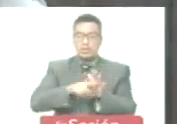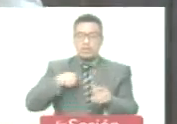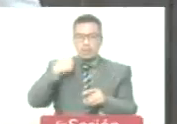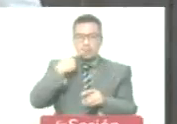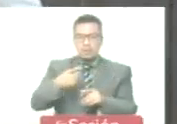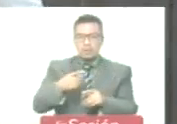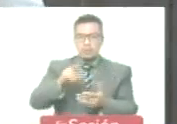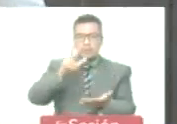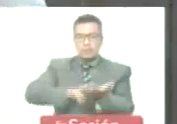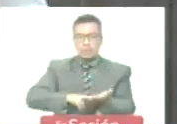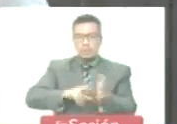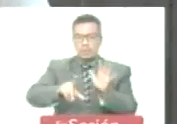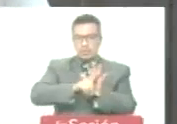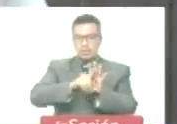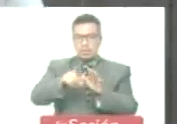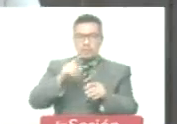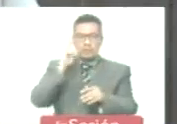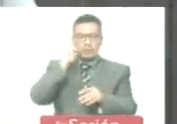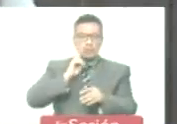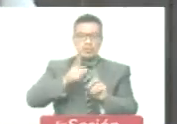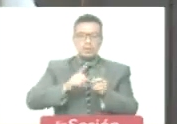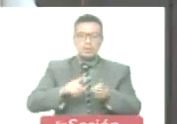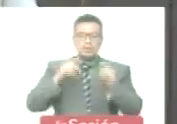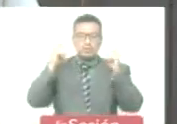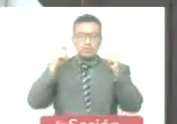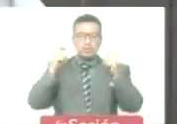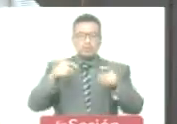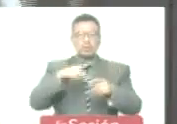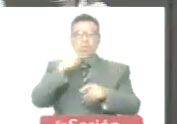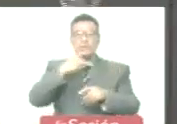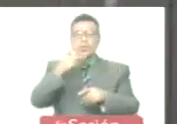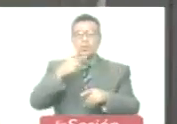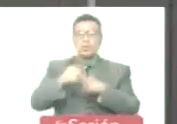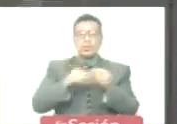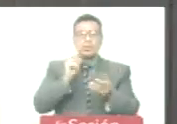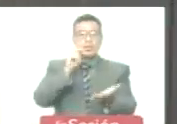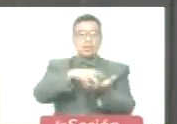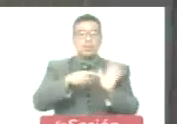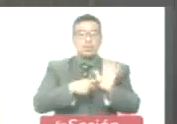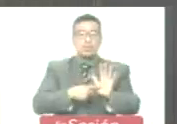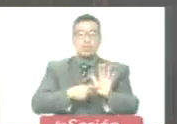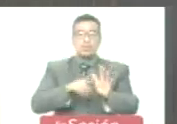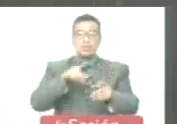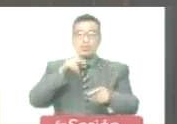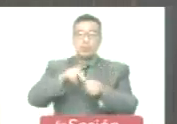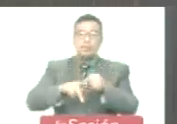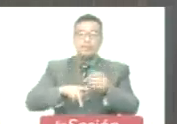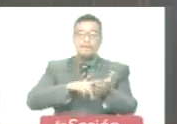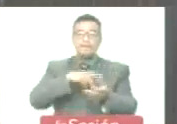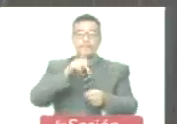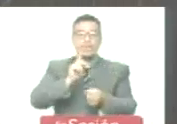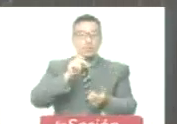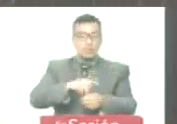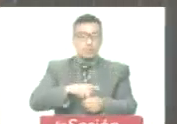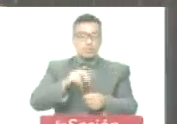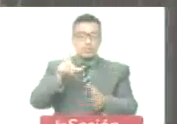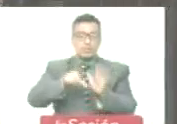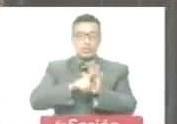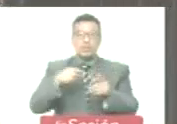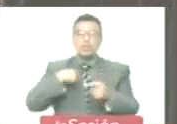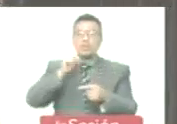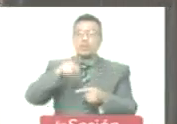vez aprobada la ley, Bolívar en actos políticos, estaríamos en presencia de una violación de la ley. Porque es que si